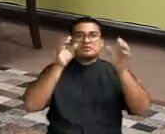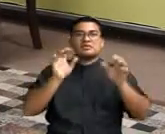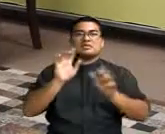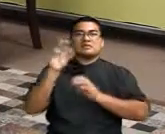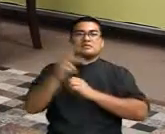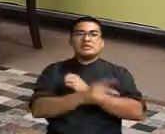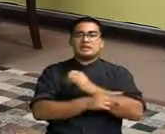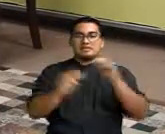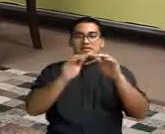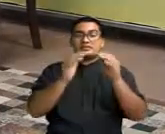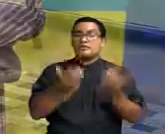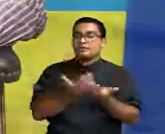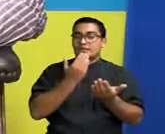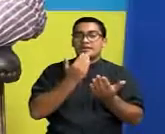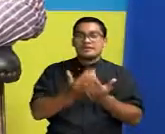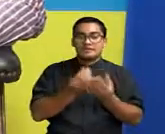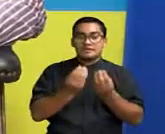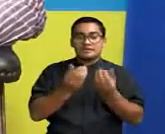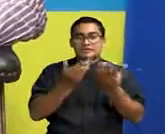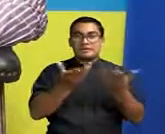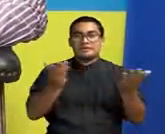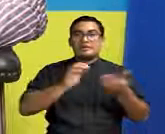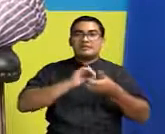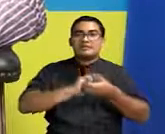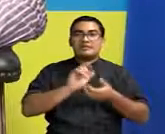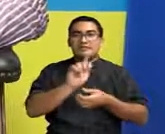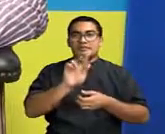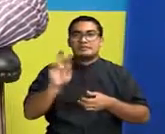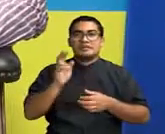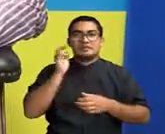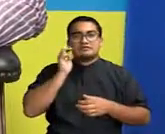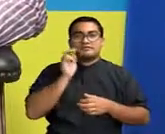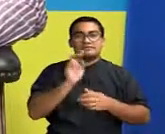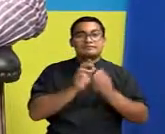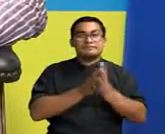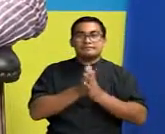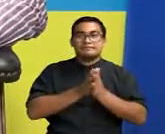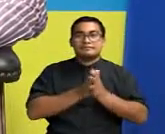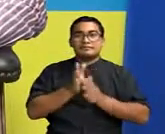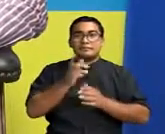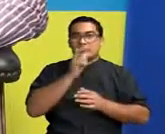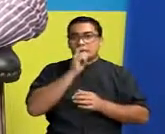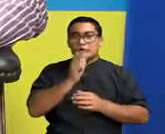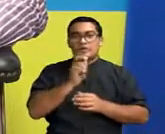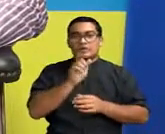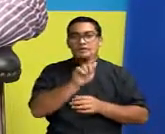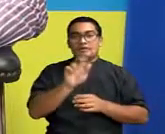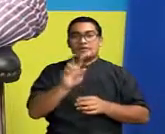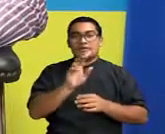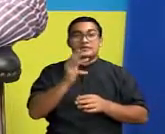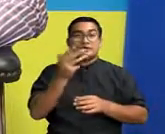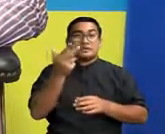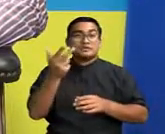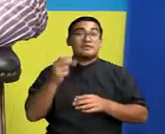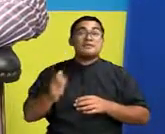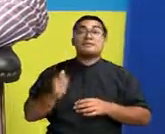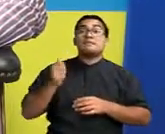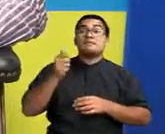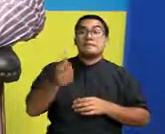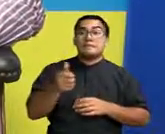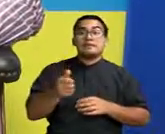países del mundo. Le agradecemos también a usted, amigos televidentes, su fiel sintonía. Le esperamos el día de mañana para seguir